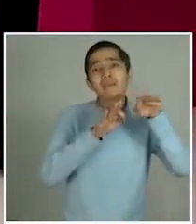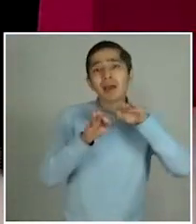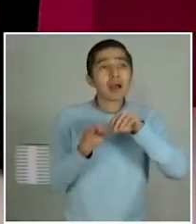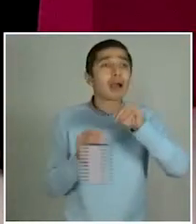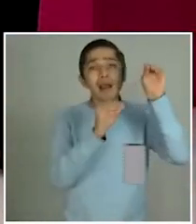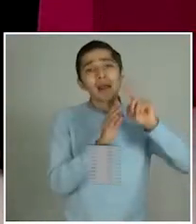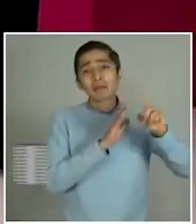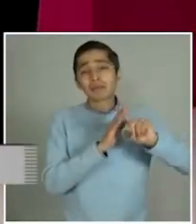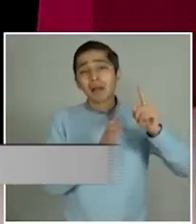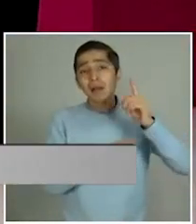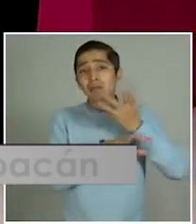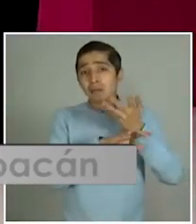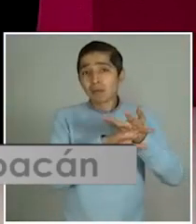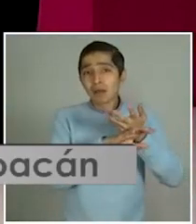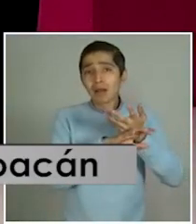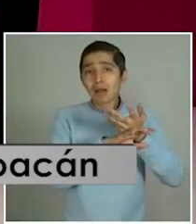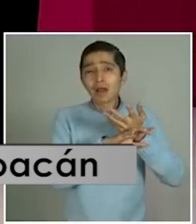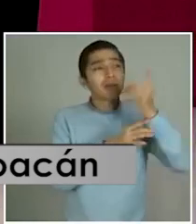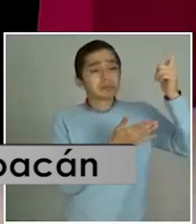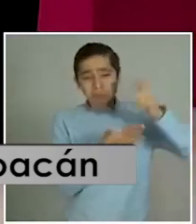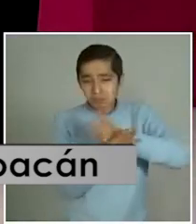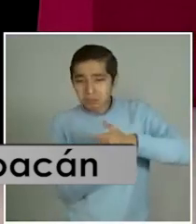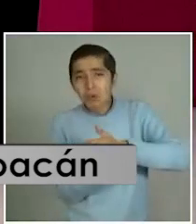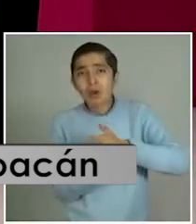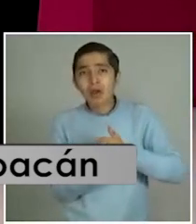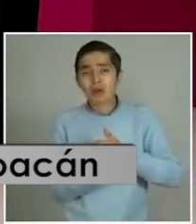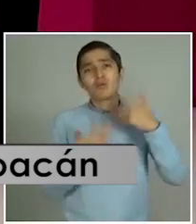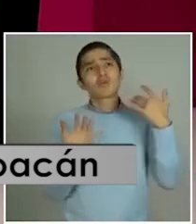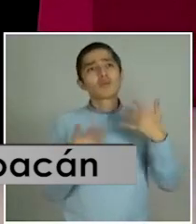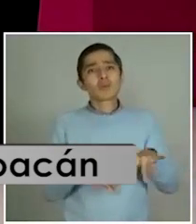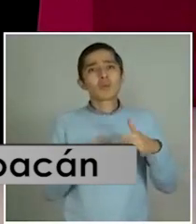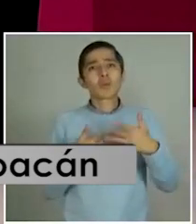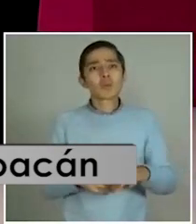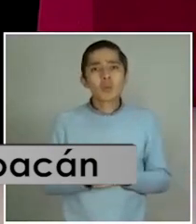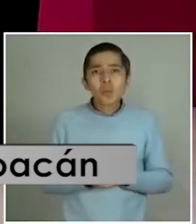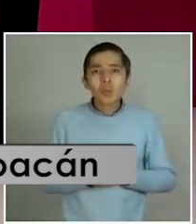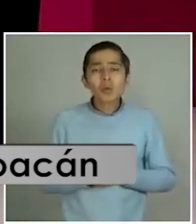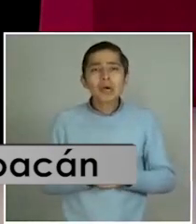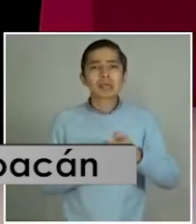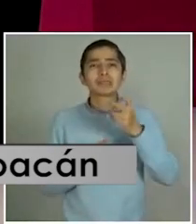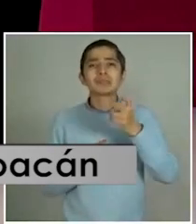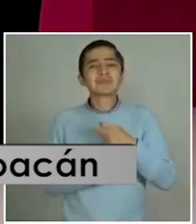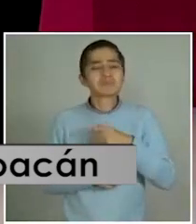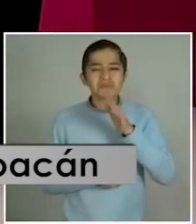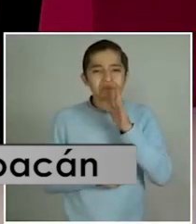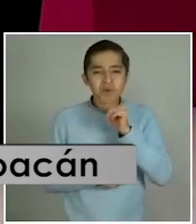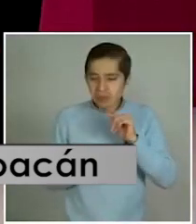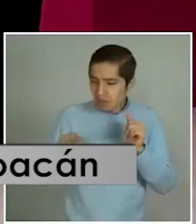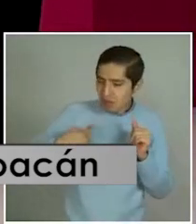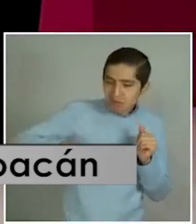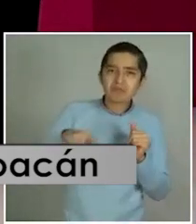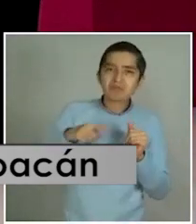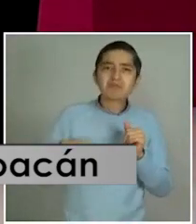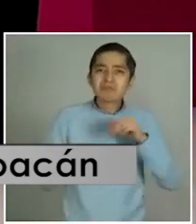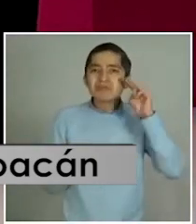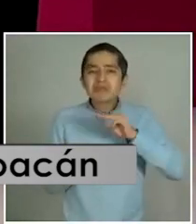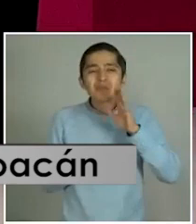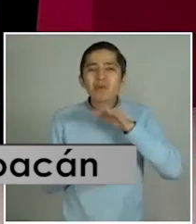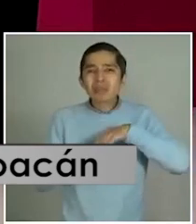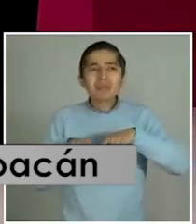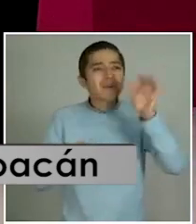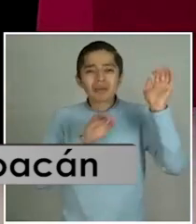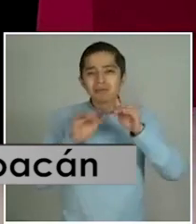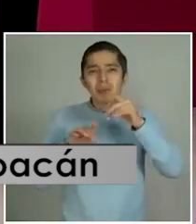porque lo que hacemos es reflejar que no fuimos capaces de generar las condiciones acá para que nuestra gente